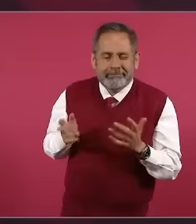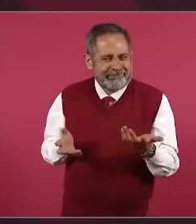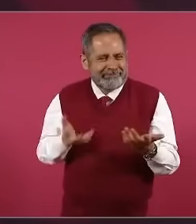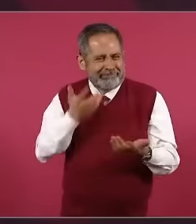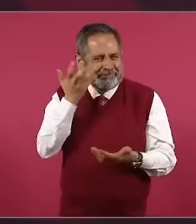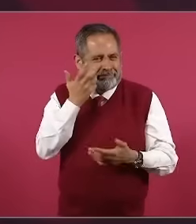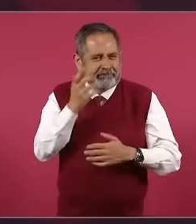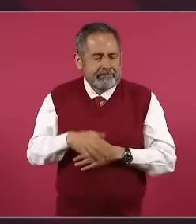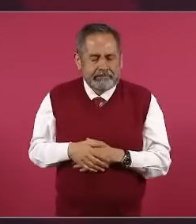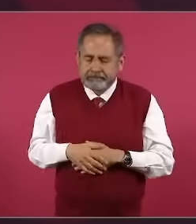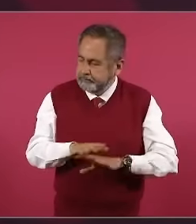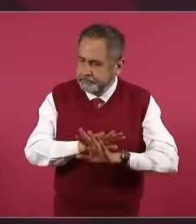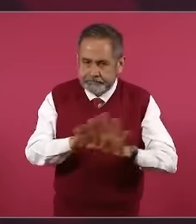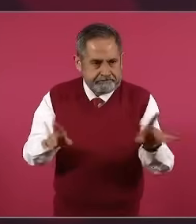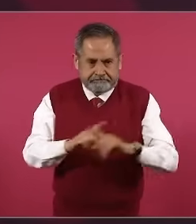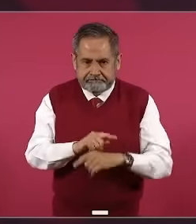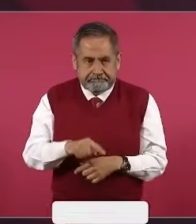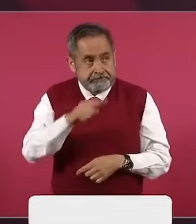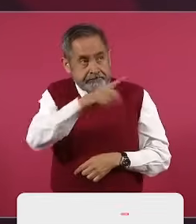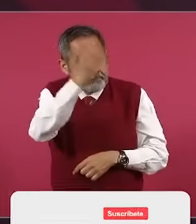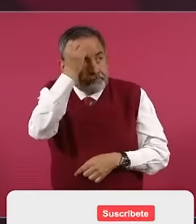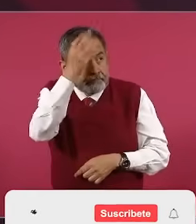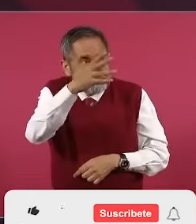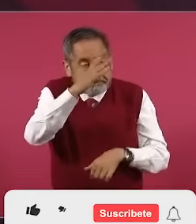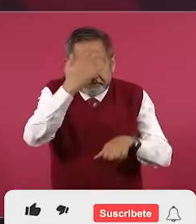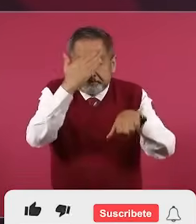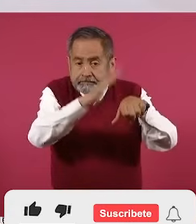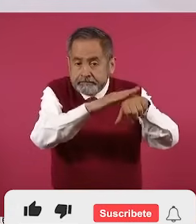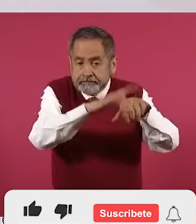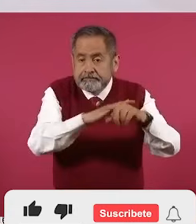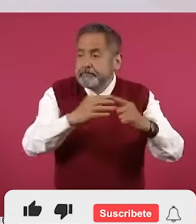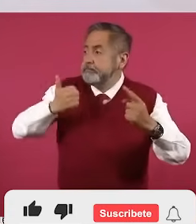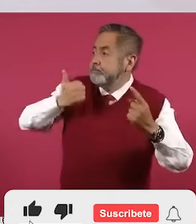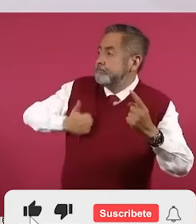Se les olvida que cada país